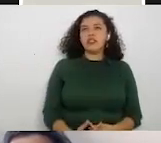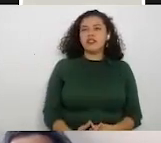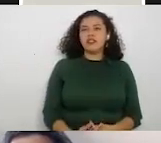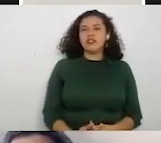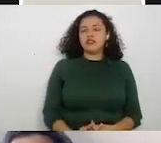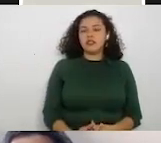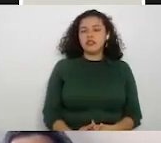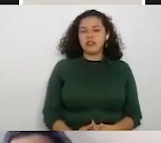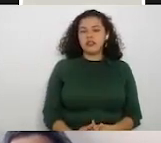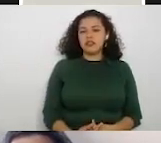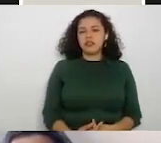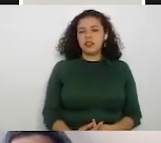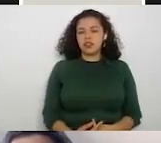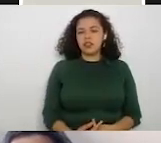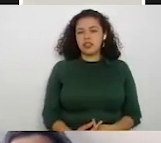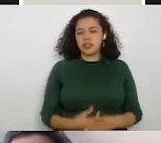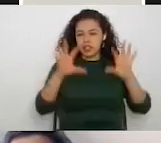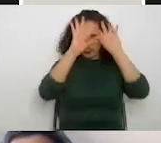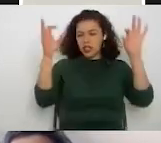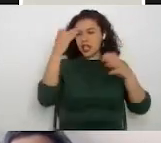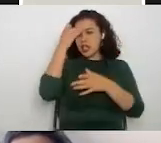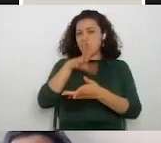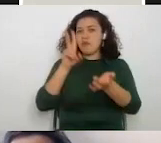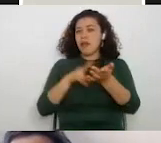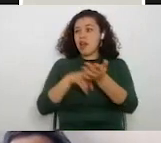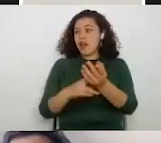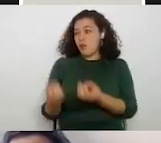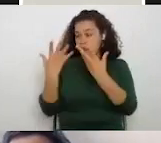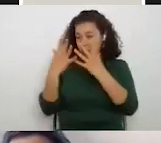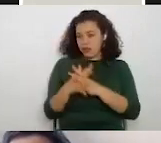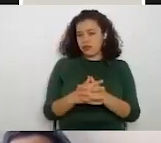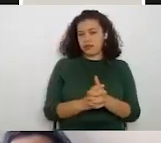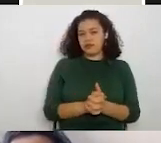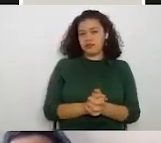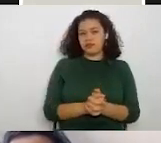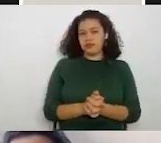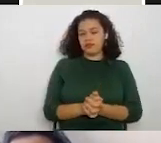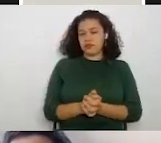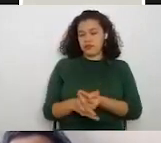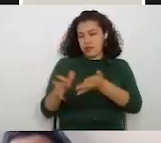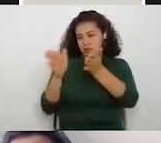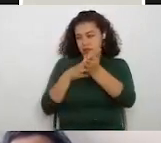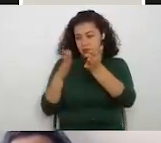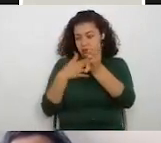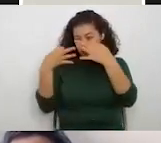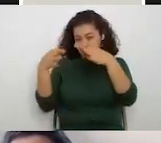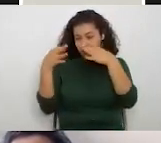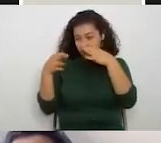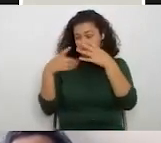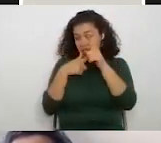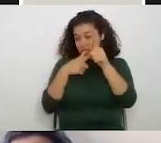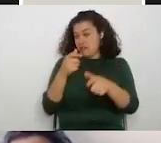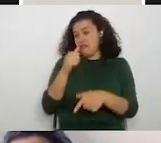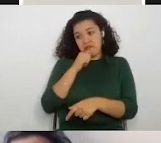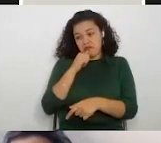en el encabezado va a tener la vigencia del documento. Entonces, si ese documento no está vigente, pues